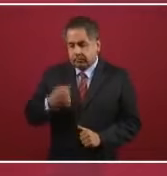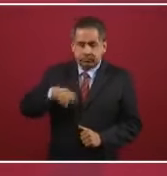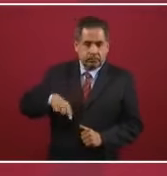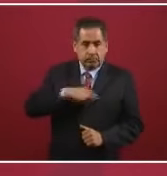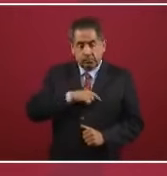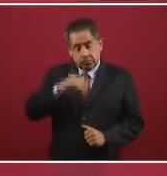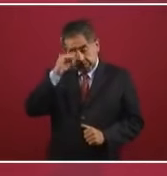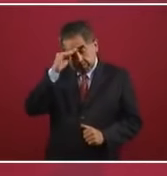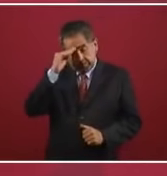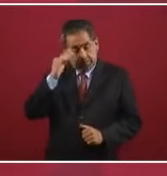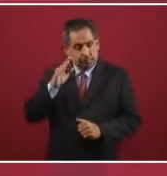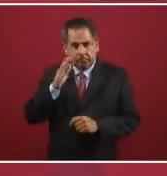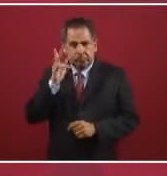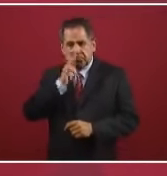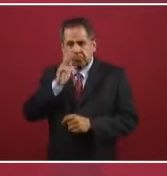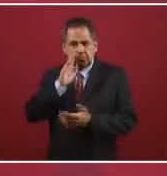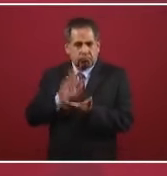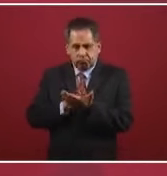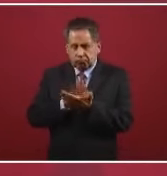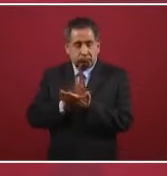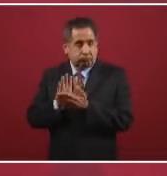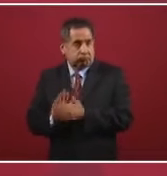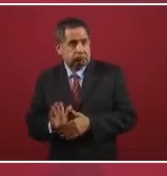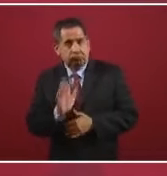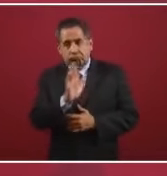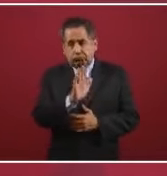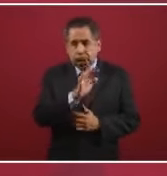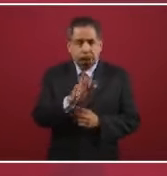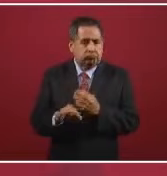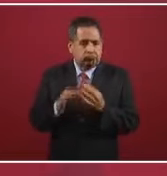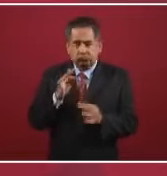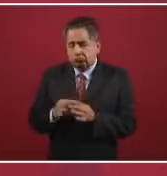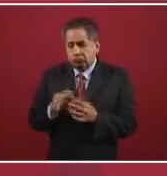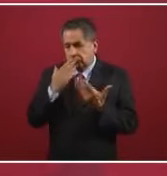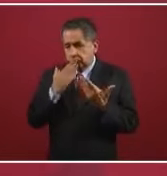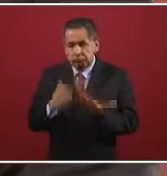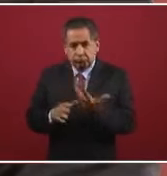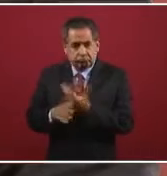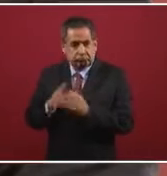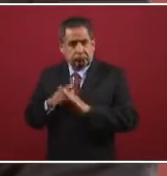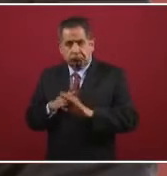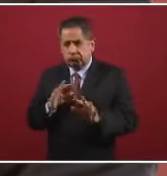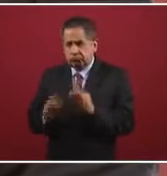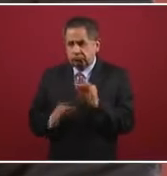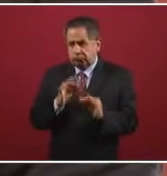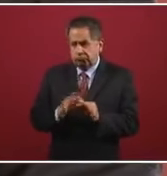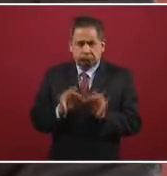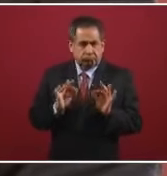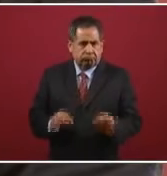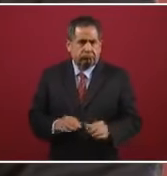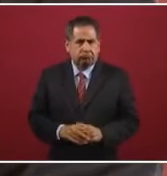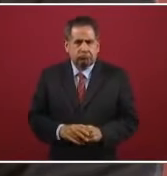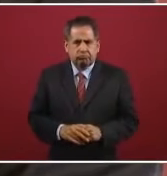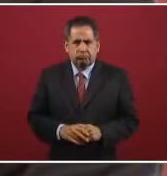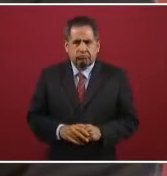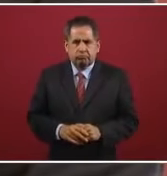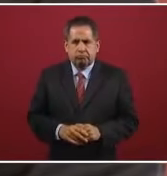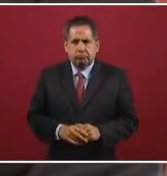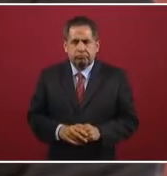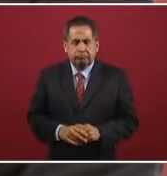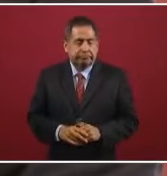que la estrategia que México planteó ha sido exitosa, que